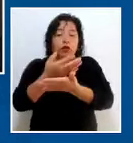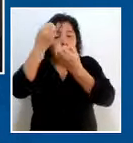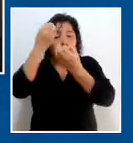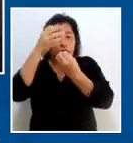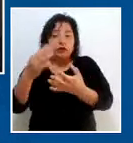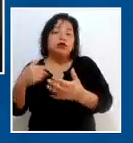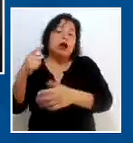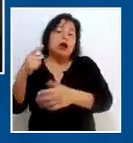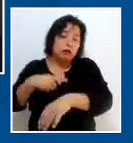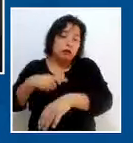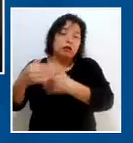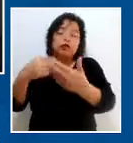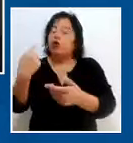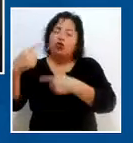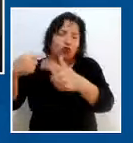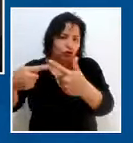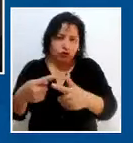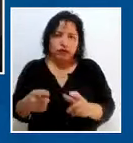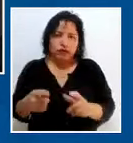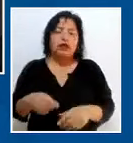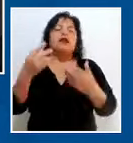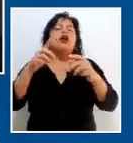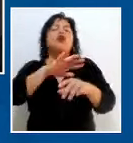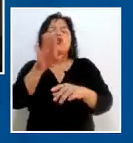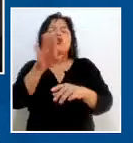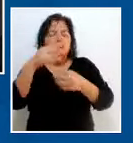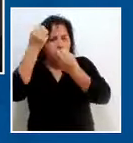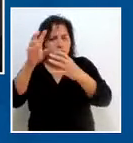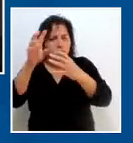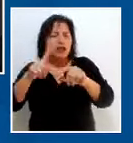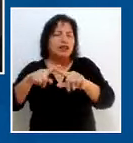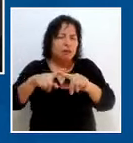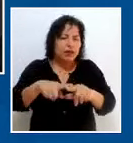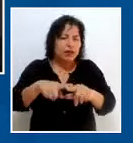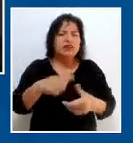es diario, ¿no? Entonces todo va a depender de cuál es el rubro.